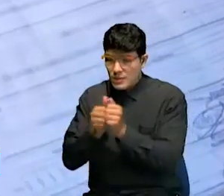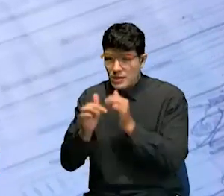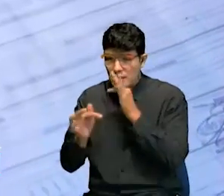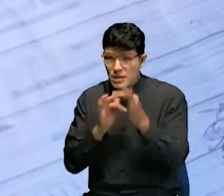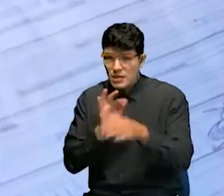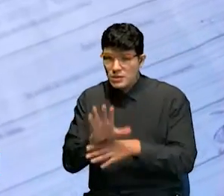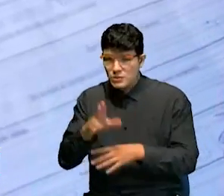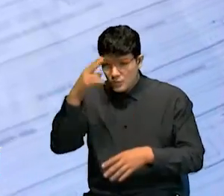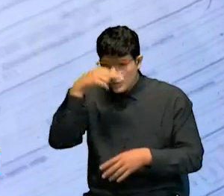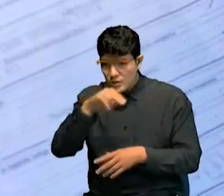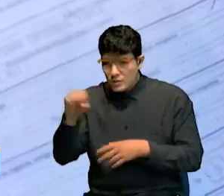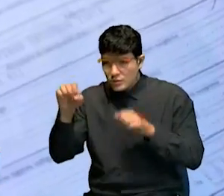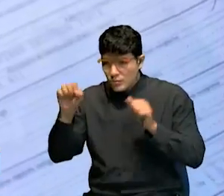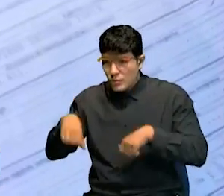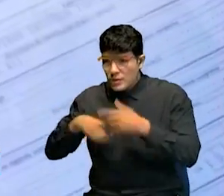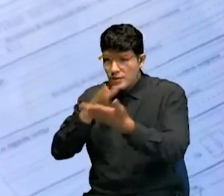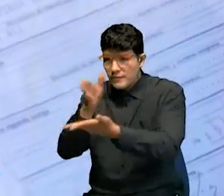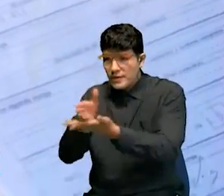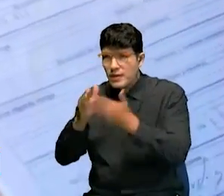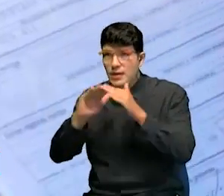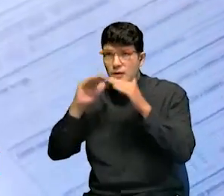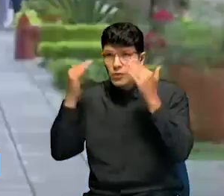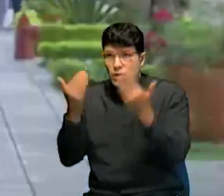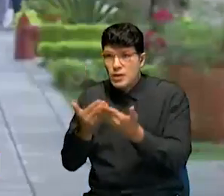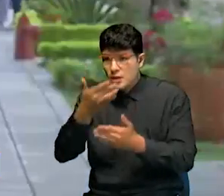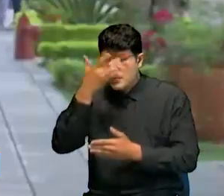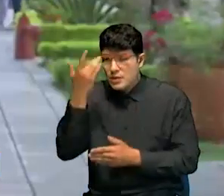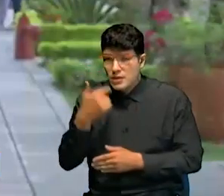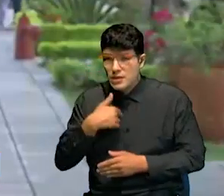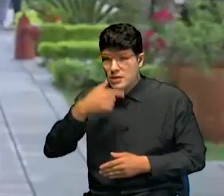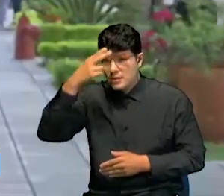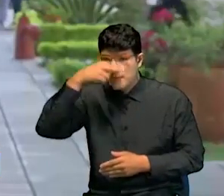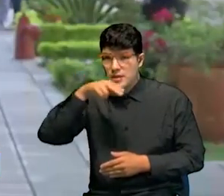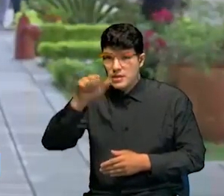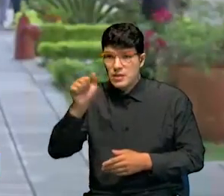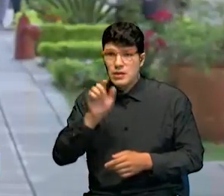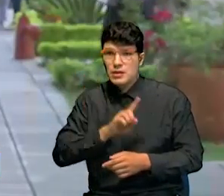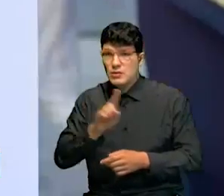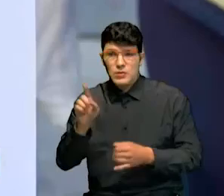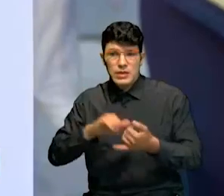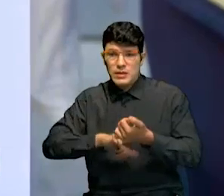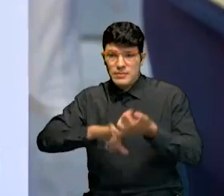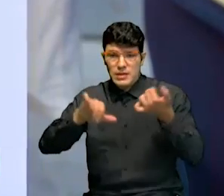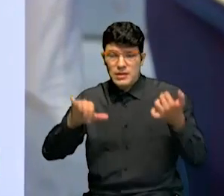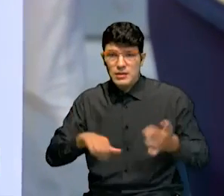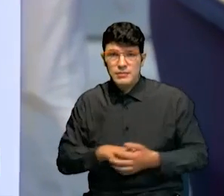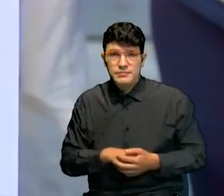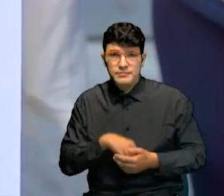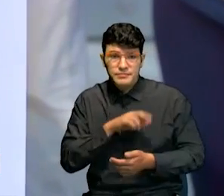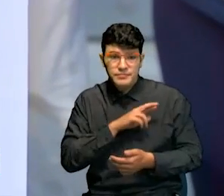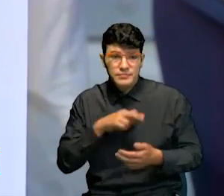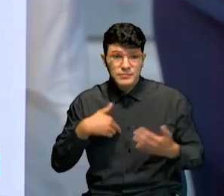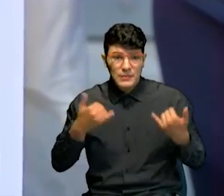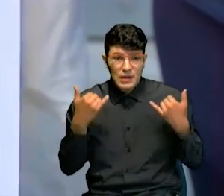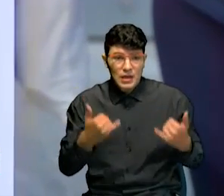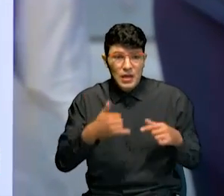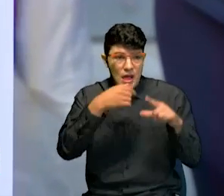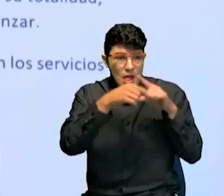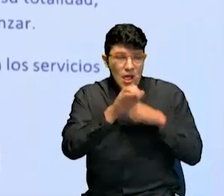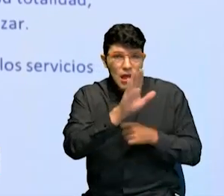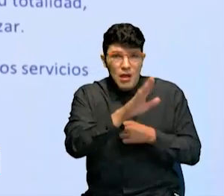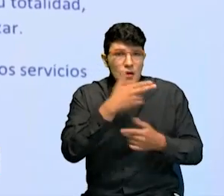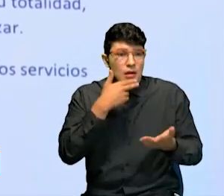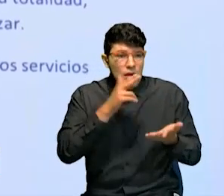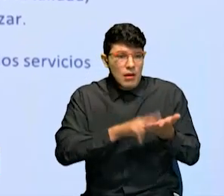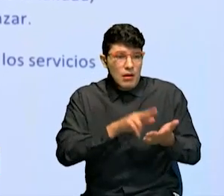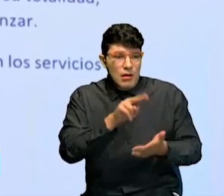poder asistir al colegio debido a la enfermedad de mi hija ella no es independiente ya recibimos hoy la carta de neuro avanzar